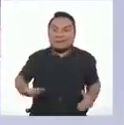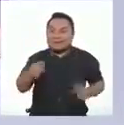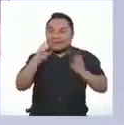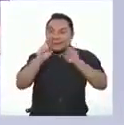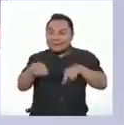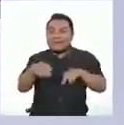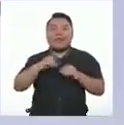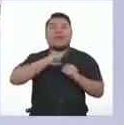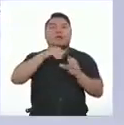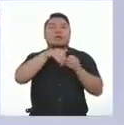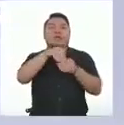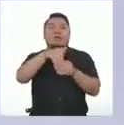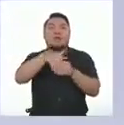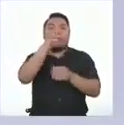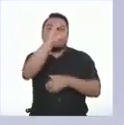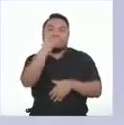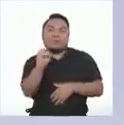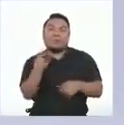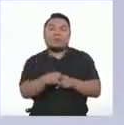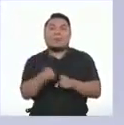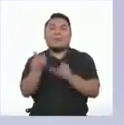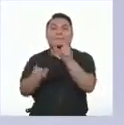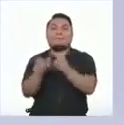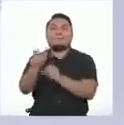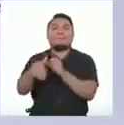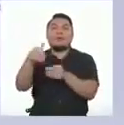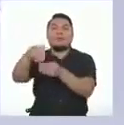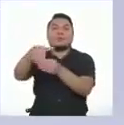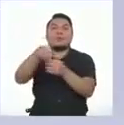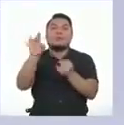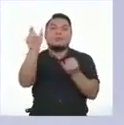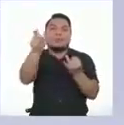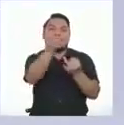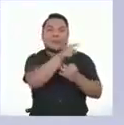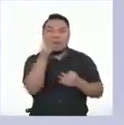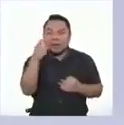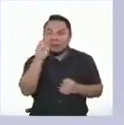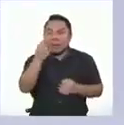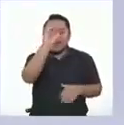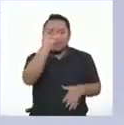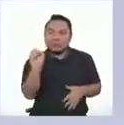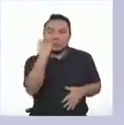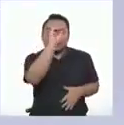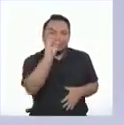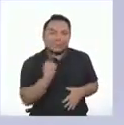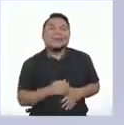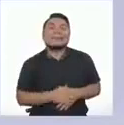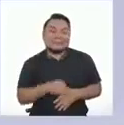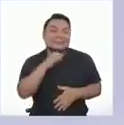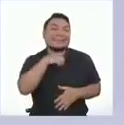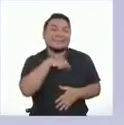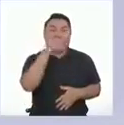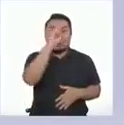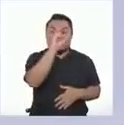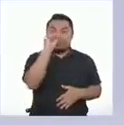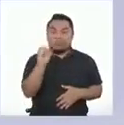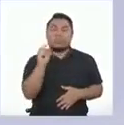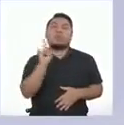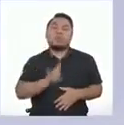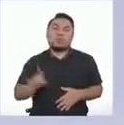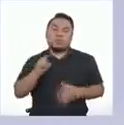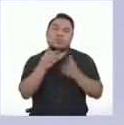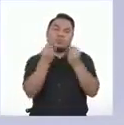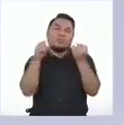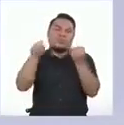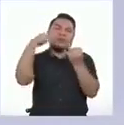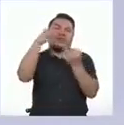las encuestas o los porcentajes de personas que han votado por uno u otro candidato. Así es, los porcentajes tienen varios usos